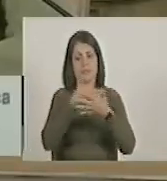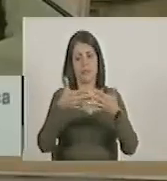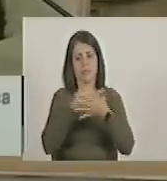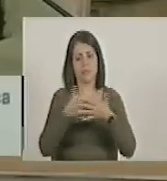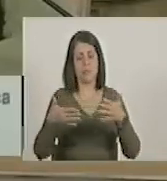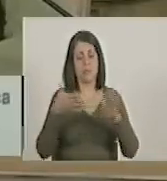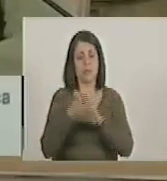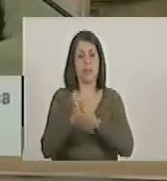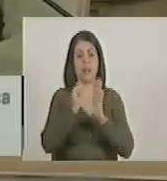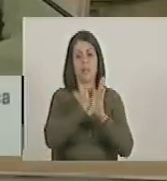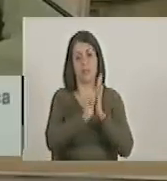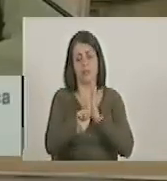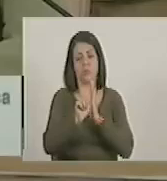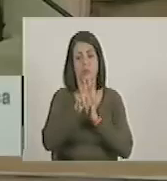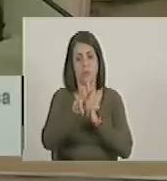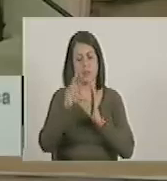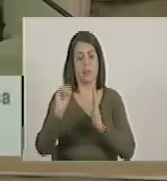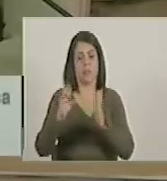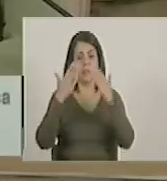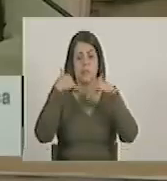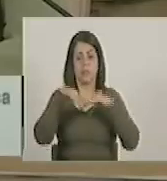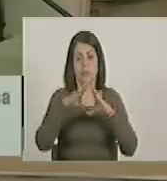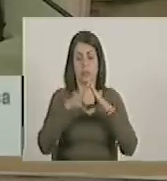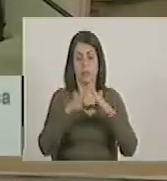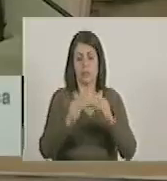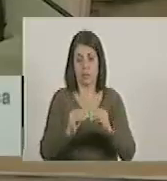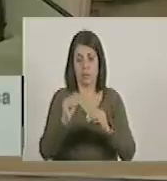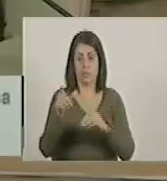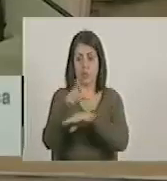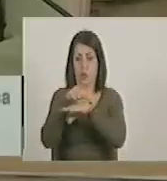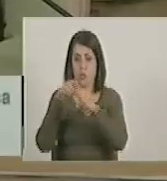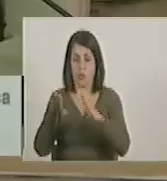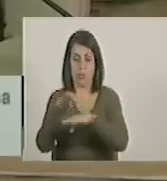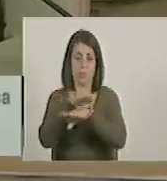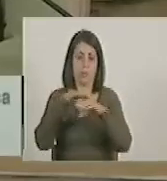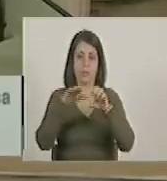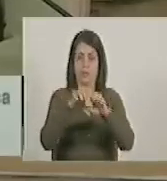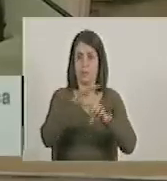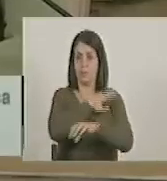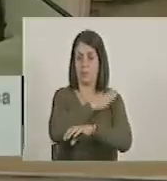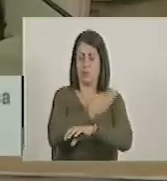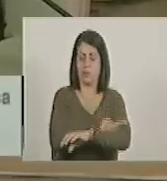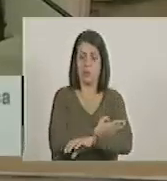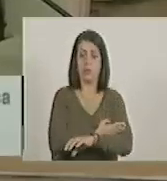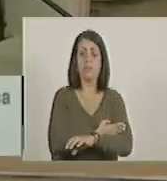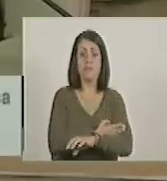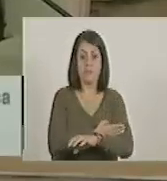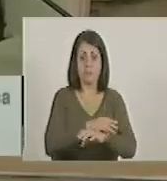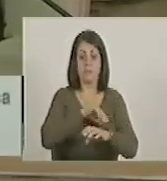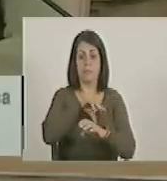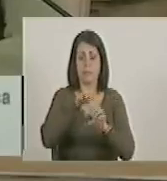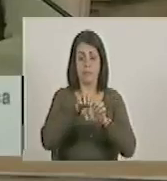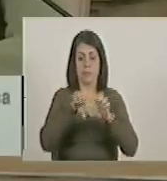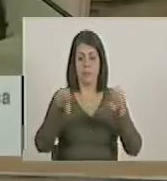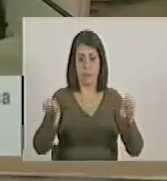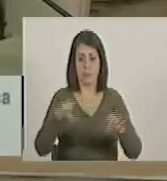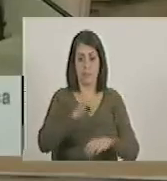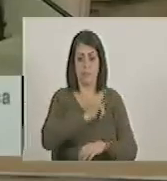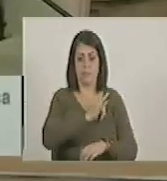en los siguientes términos. Artículo 30. El Estado, a través del Ministerio del Poder Popular con competencia en materia de